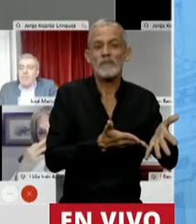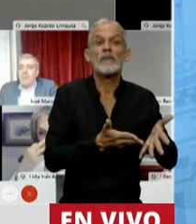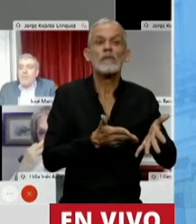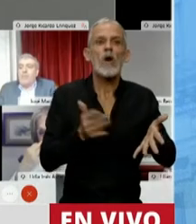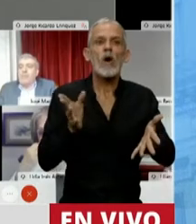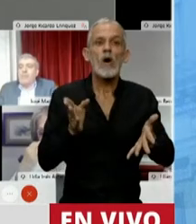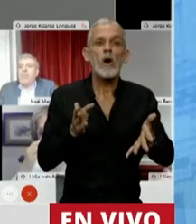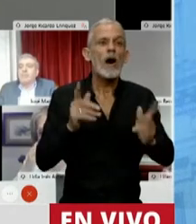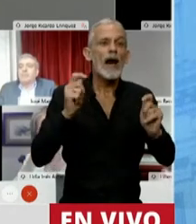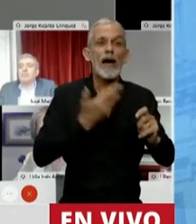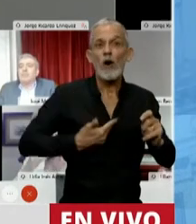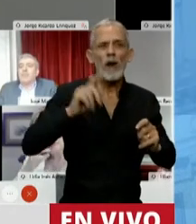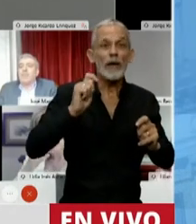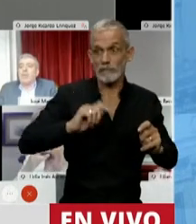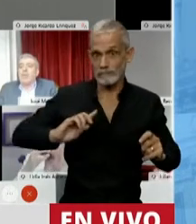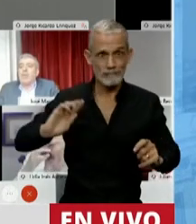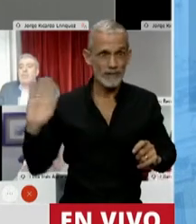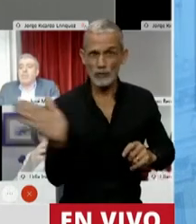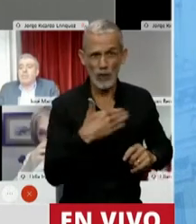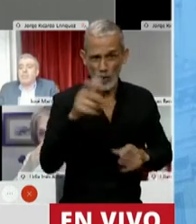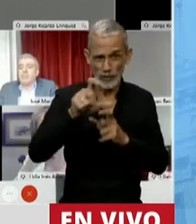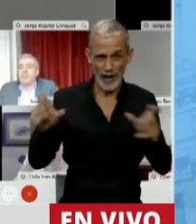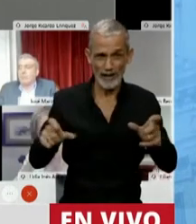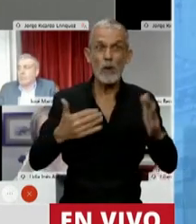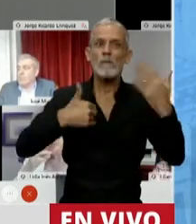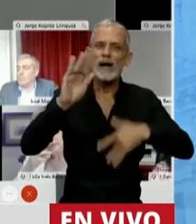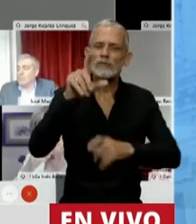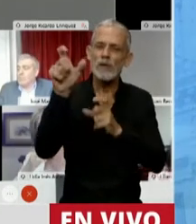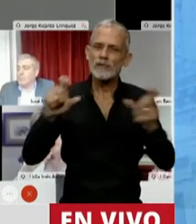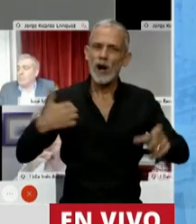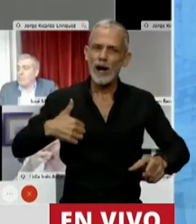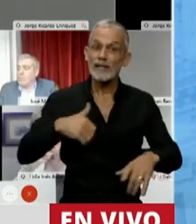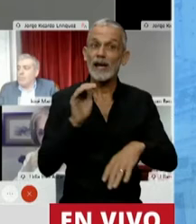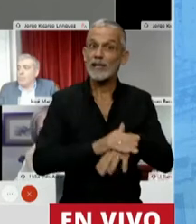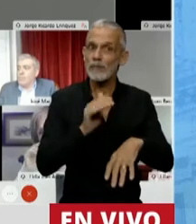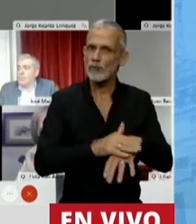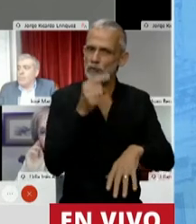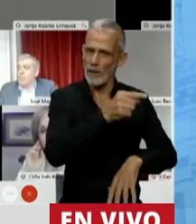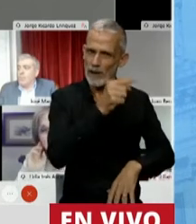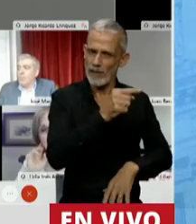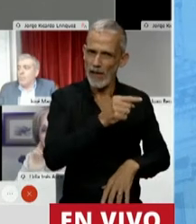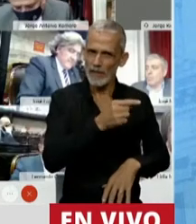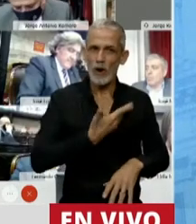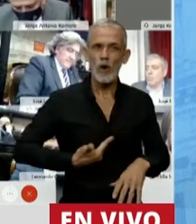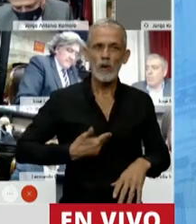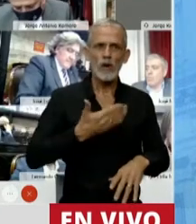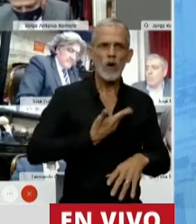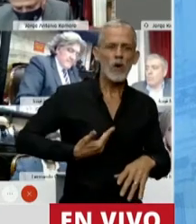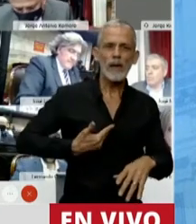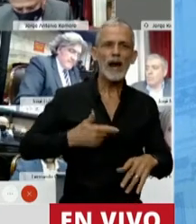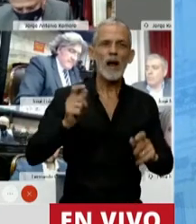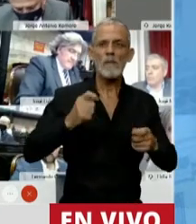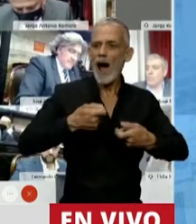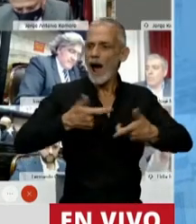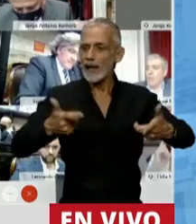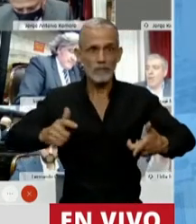pero es de todos los argentinos, porque ha sido elegida por la mayoría de los argentinos, tiene la responsabilidad de gobernar para todo